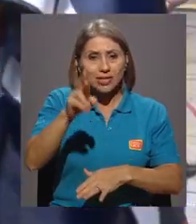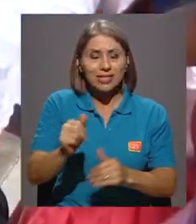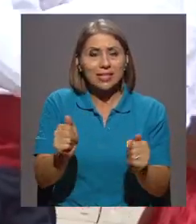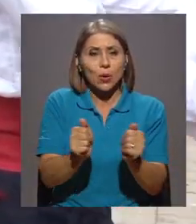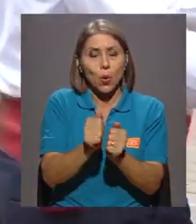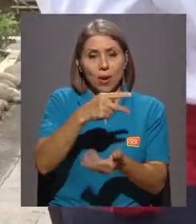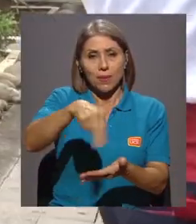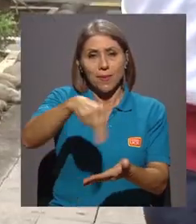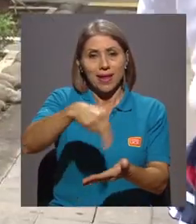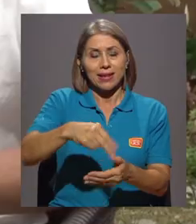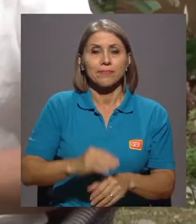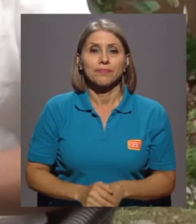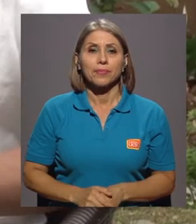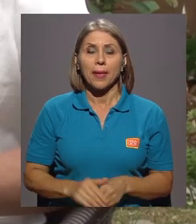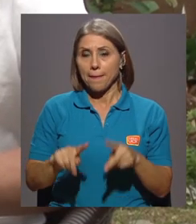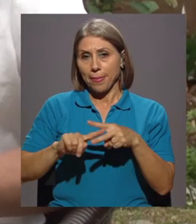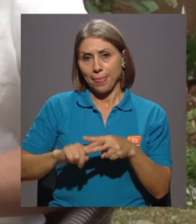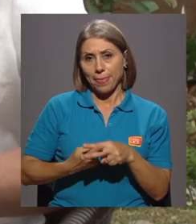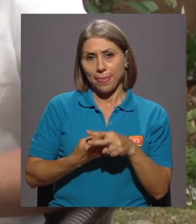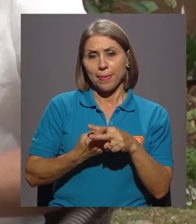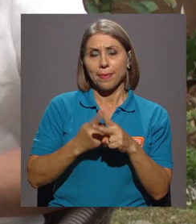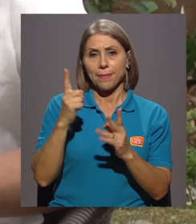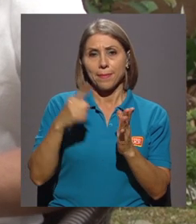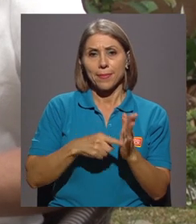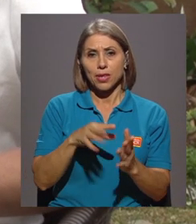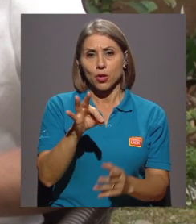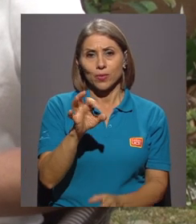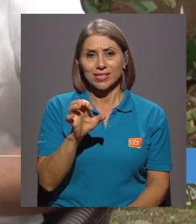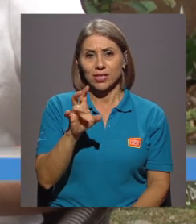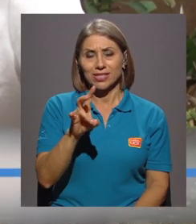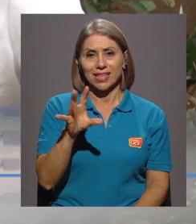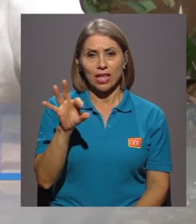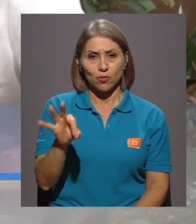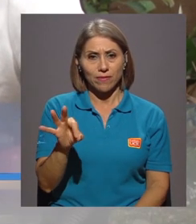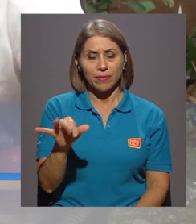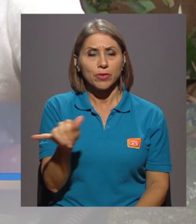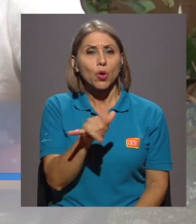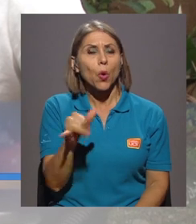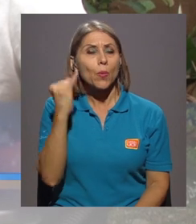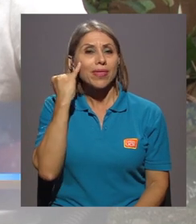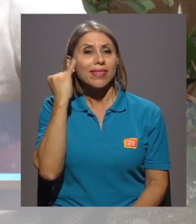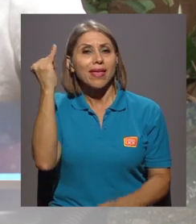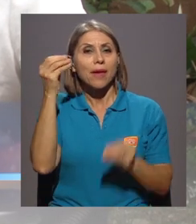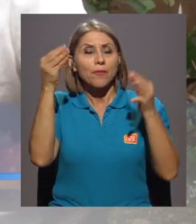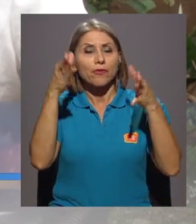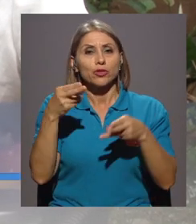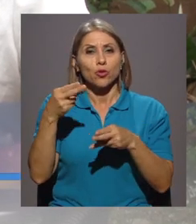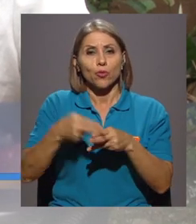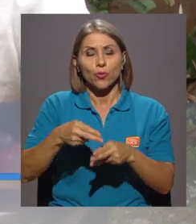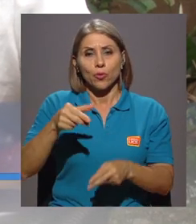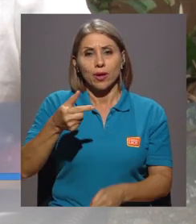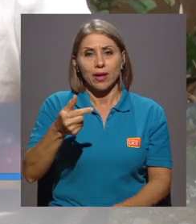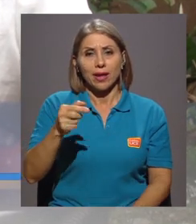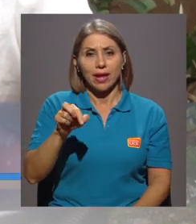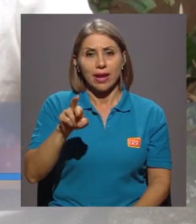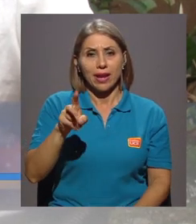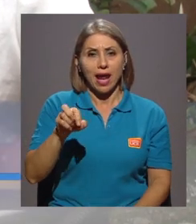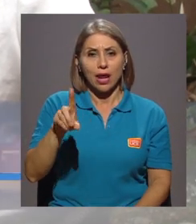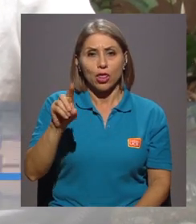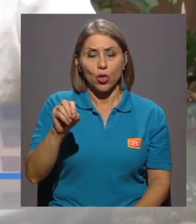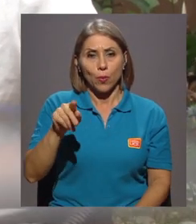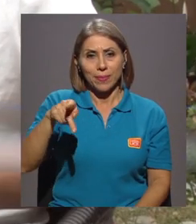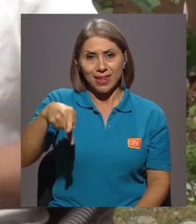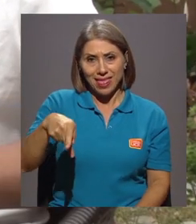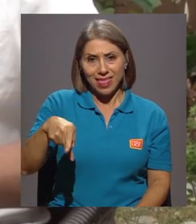baile. Nace en 1979 como una iniciativa del profesor Gerardo Pineda, quien